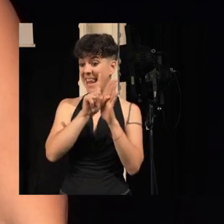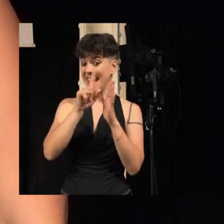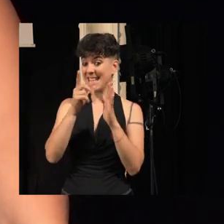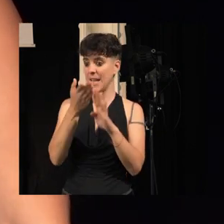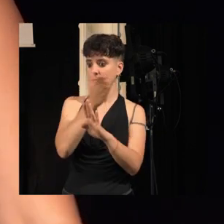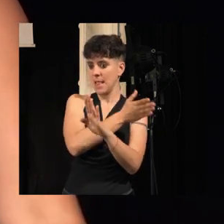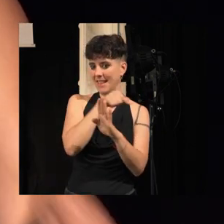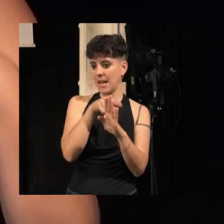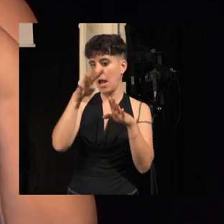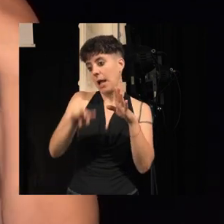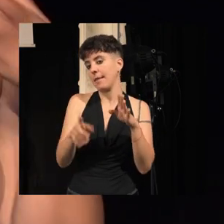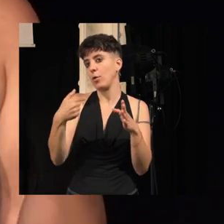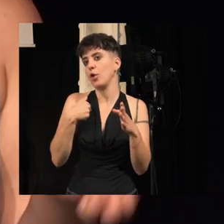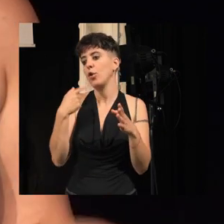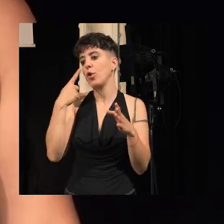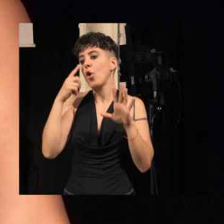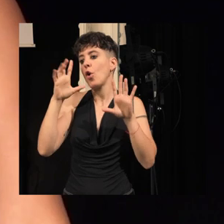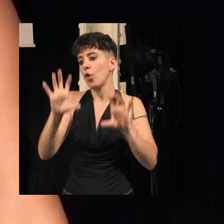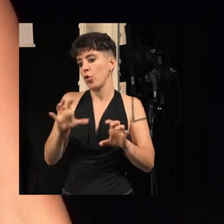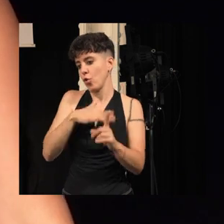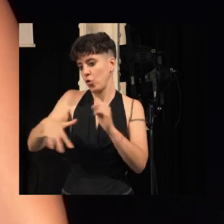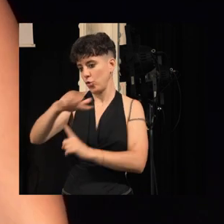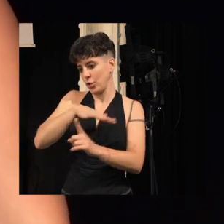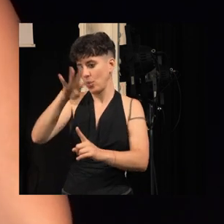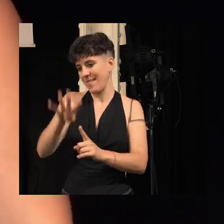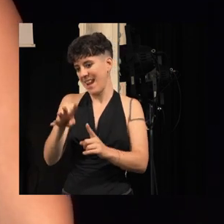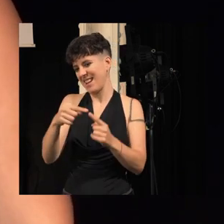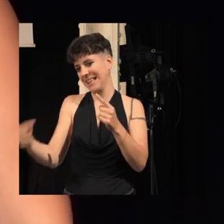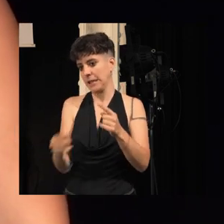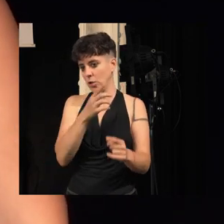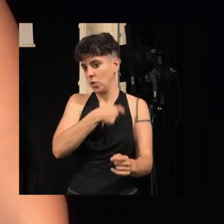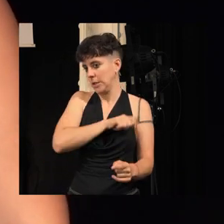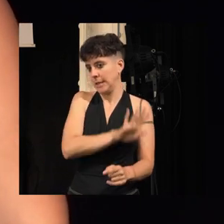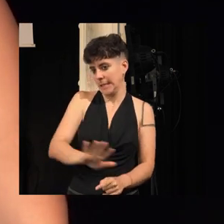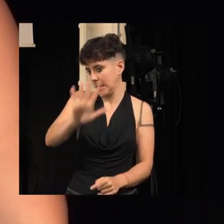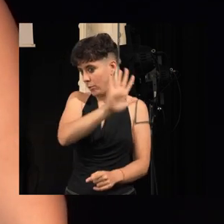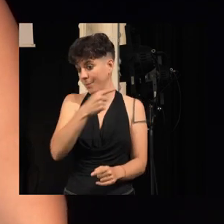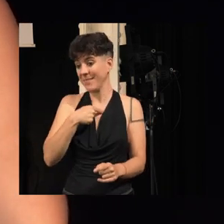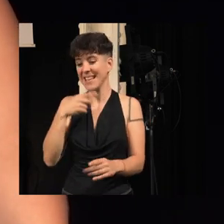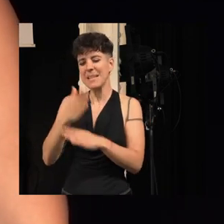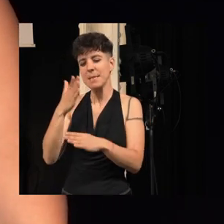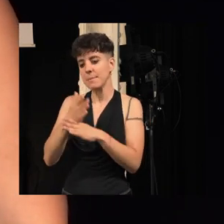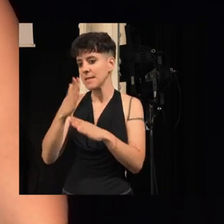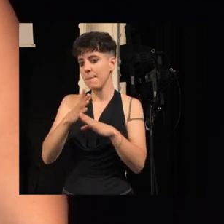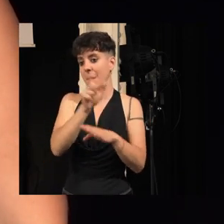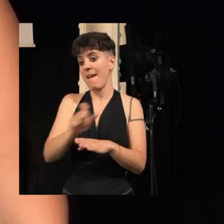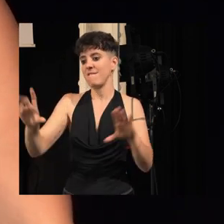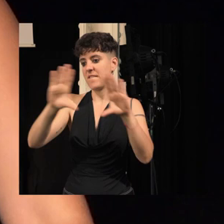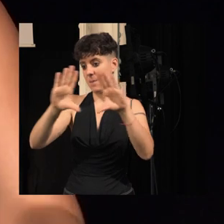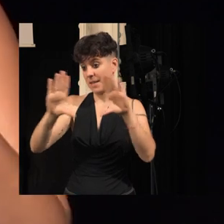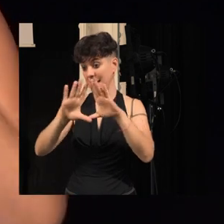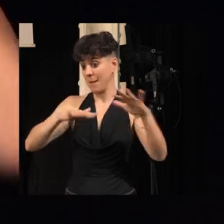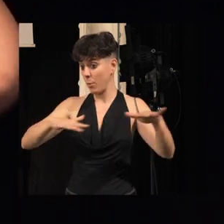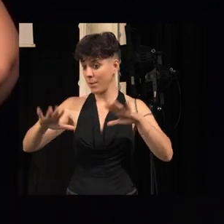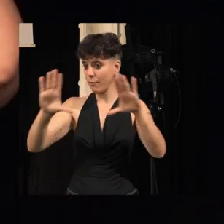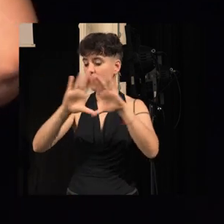tanto en Cataluña, pero bueno, conozco más el contexto catalán que el del resto del Estado, siempre han estado las feministas. Y el movimiento feminista, con